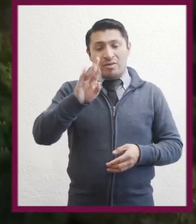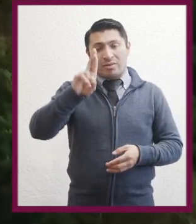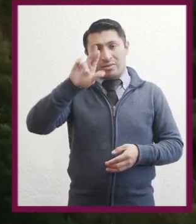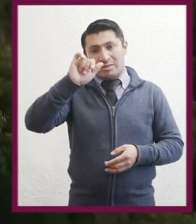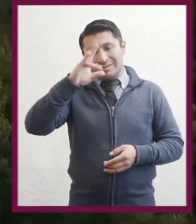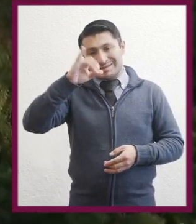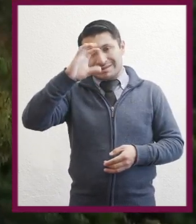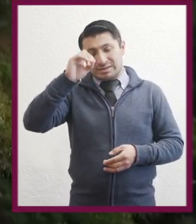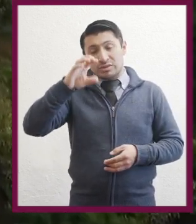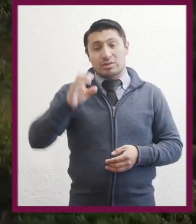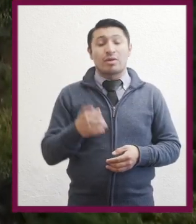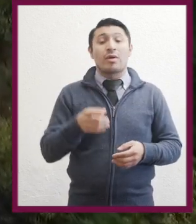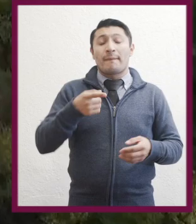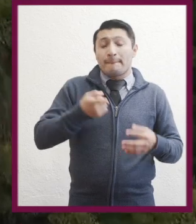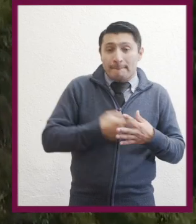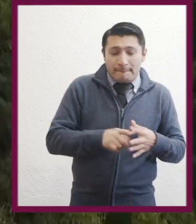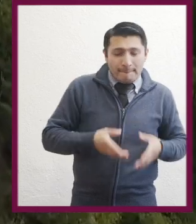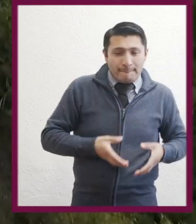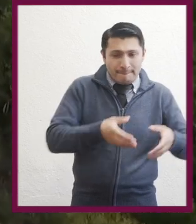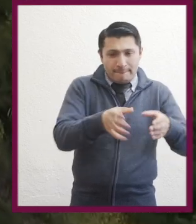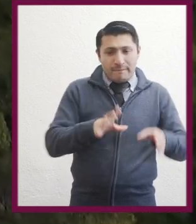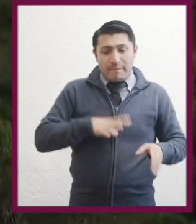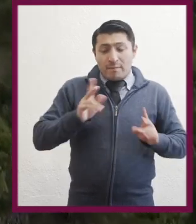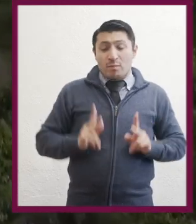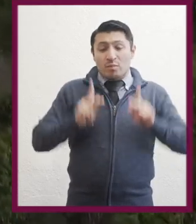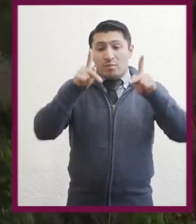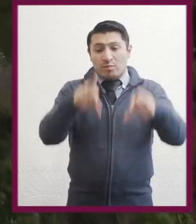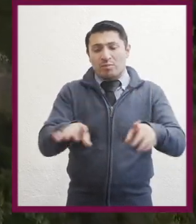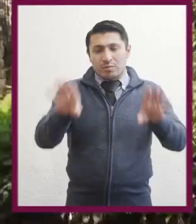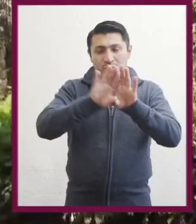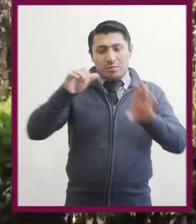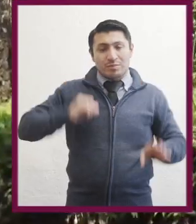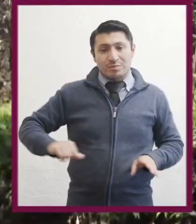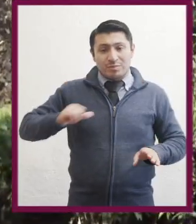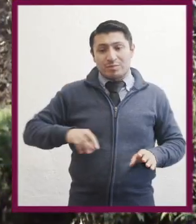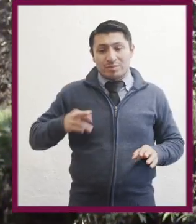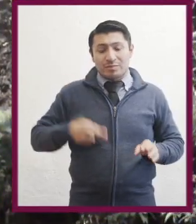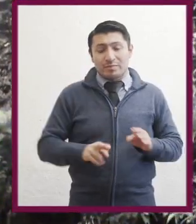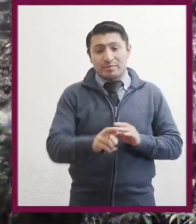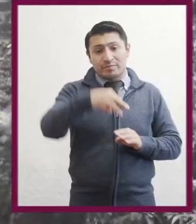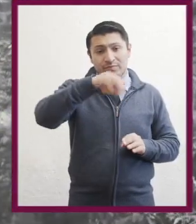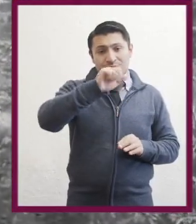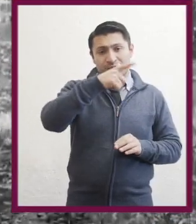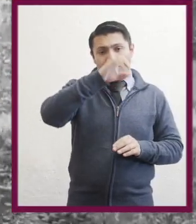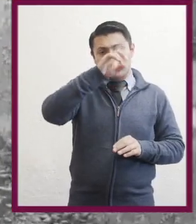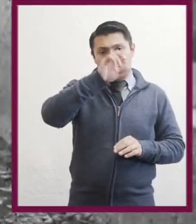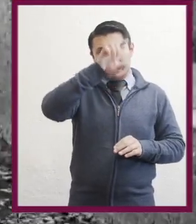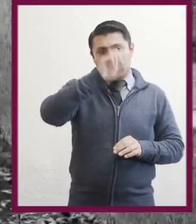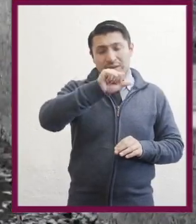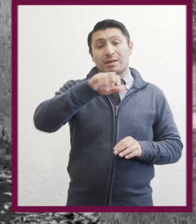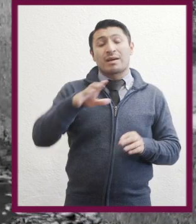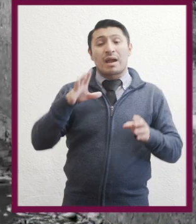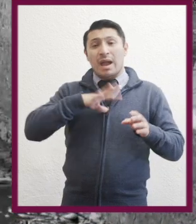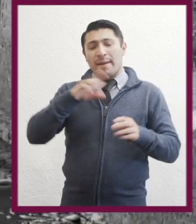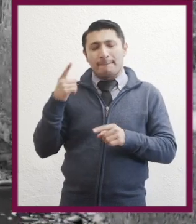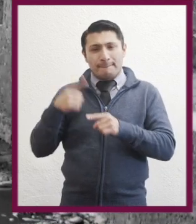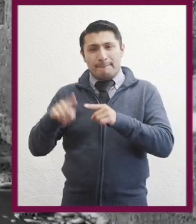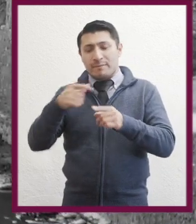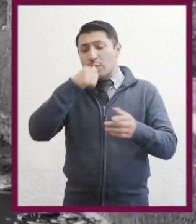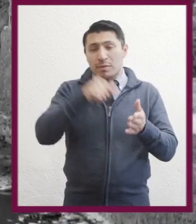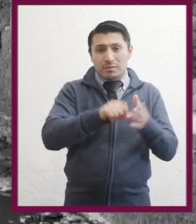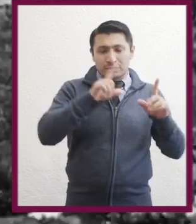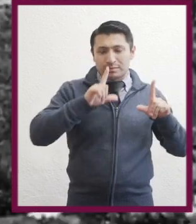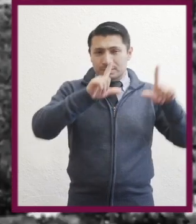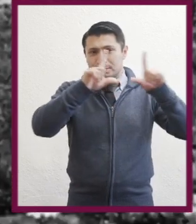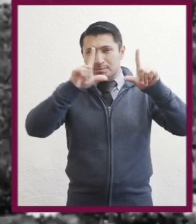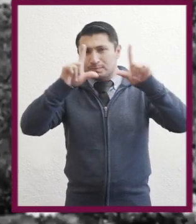Al inicio de la avenida Francisco Sosa está el Puente del Altillo, una estructura colonial que atraviesa el río Magdalena y ha